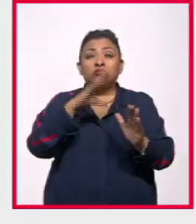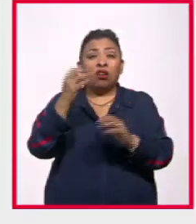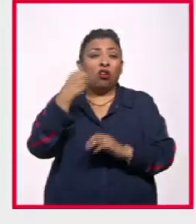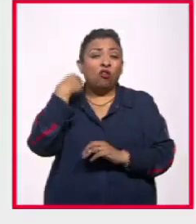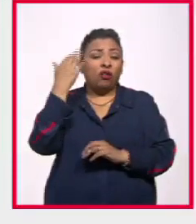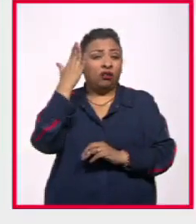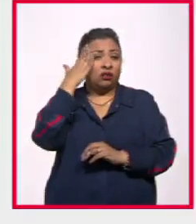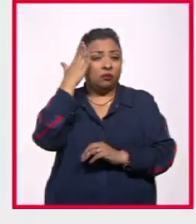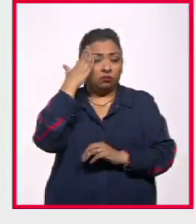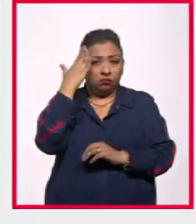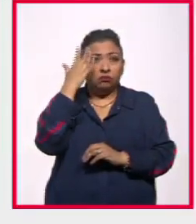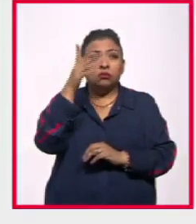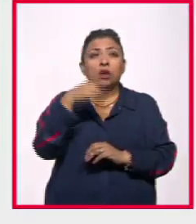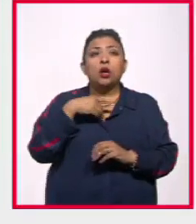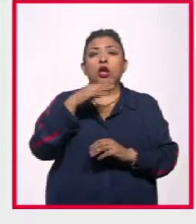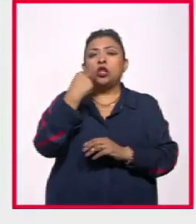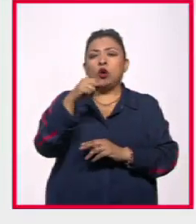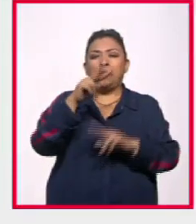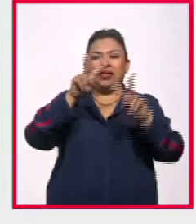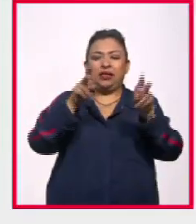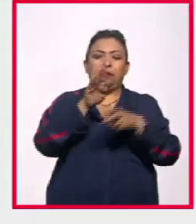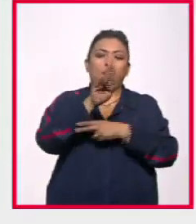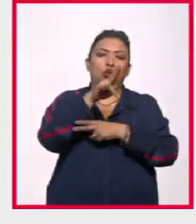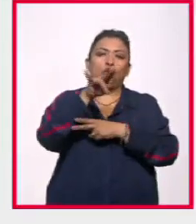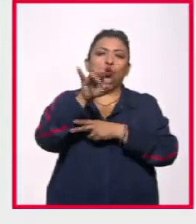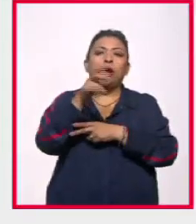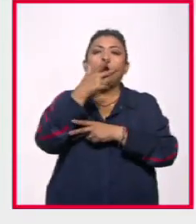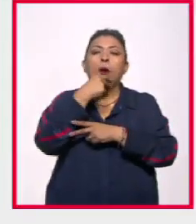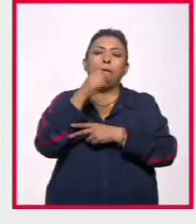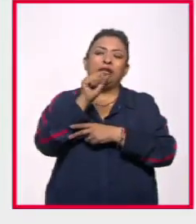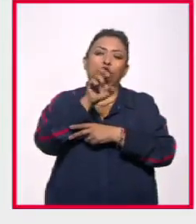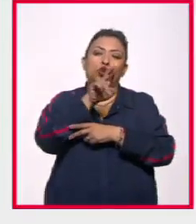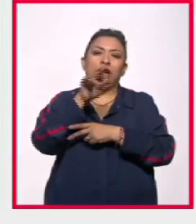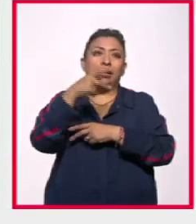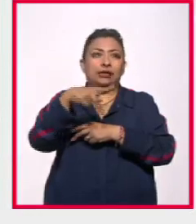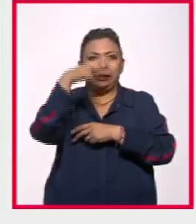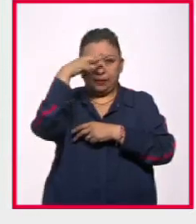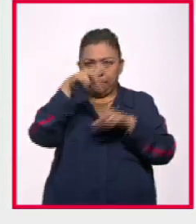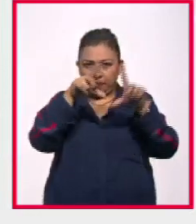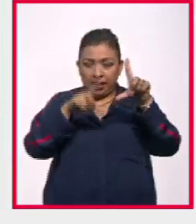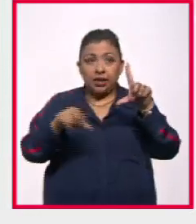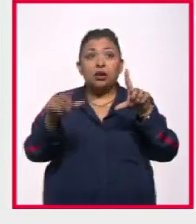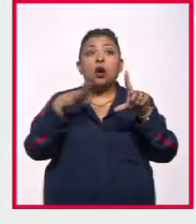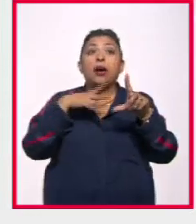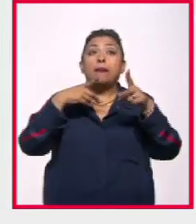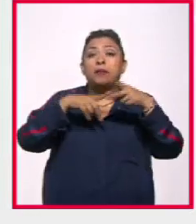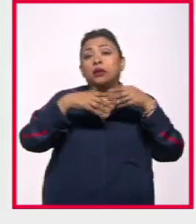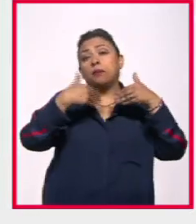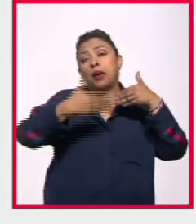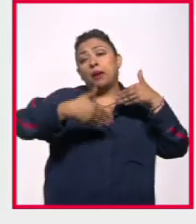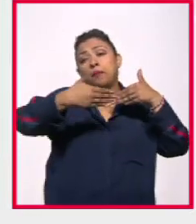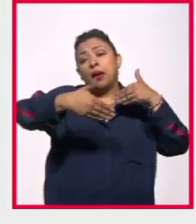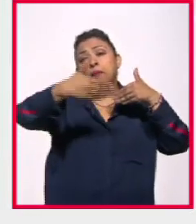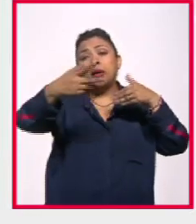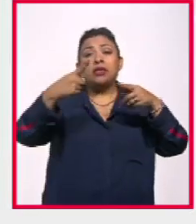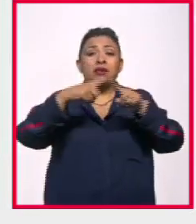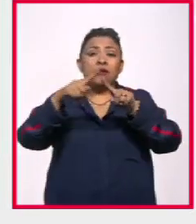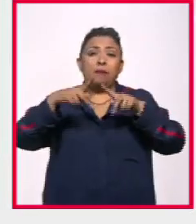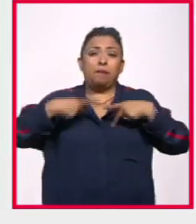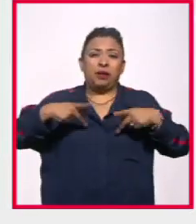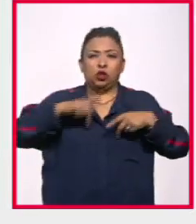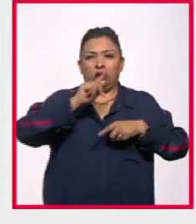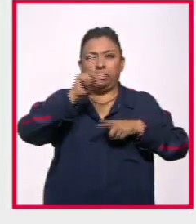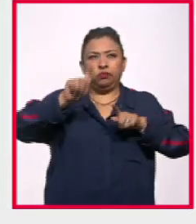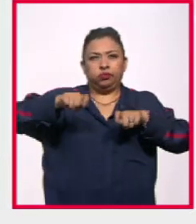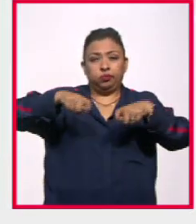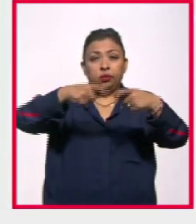conferencia magistral Buñuel, un surrealista en México, con la cual se inaugura un ciclo que habrá de continuar con otros especialistas.